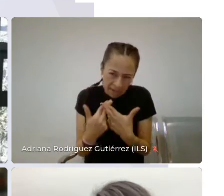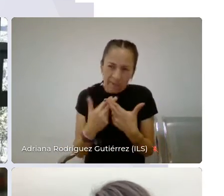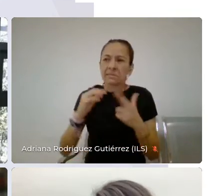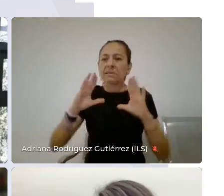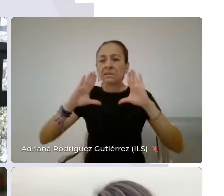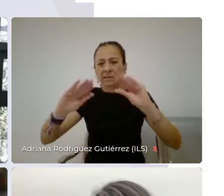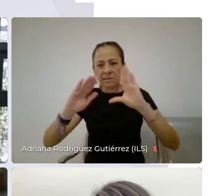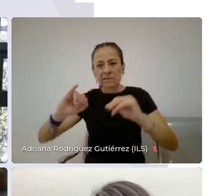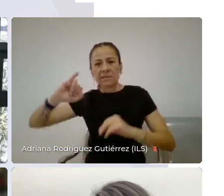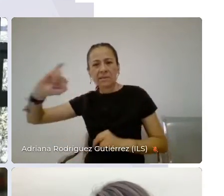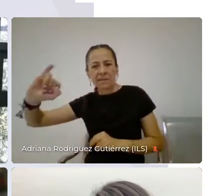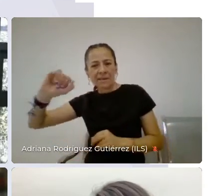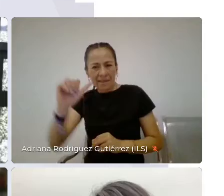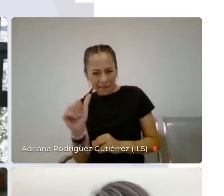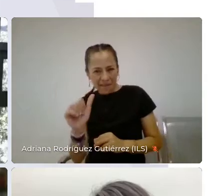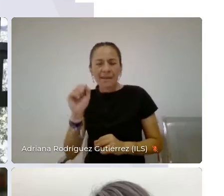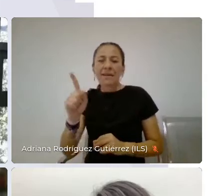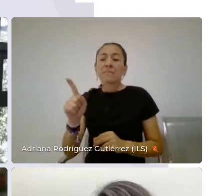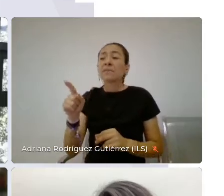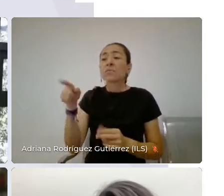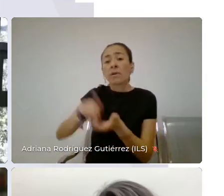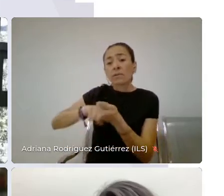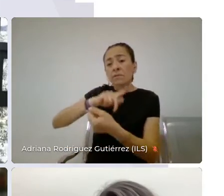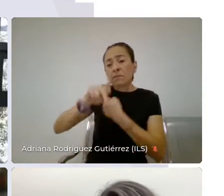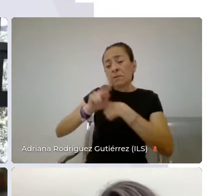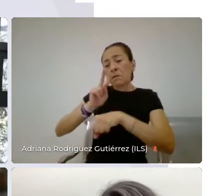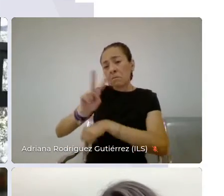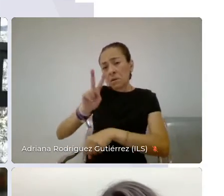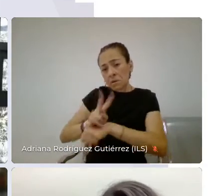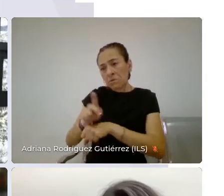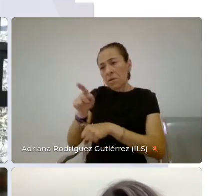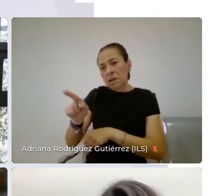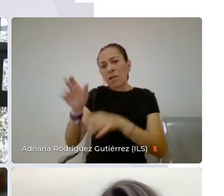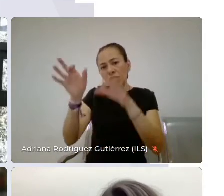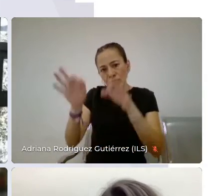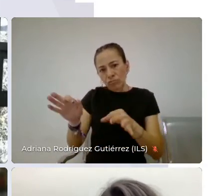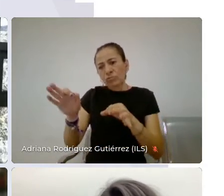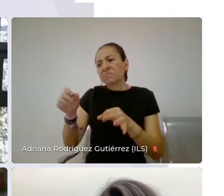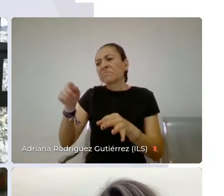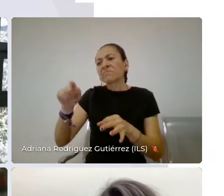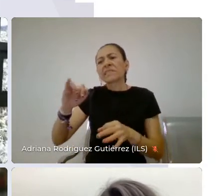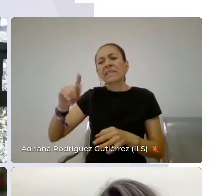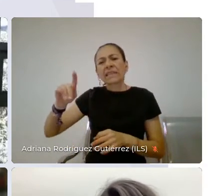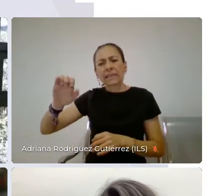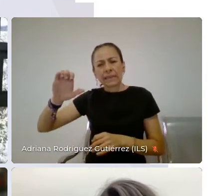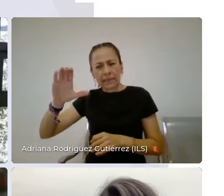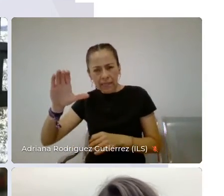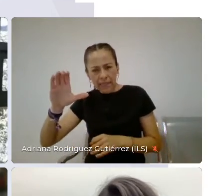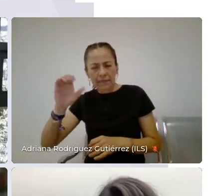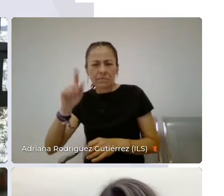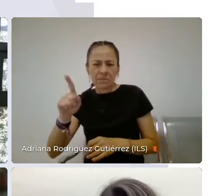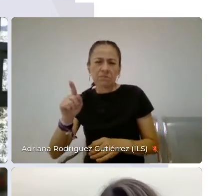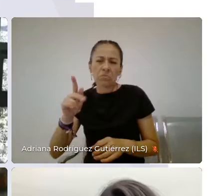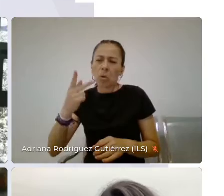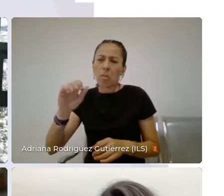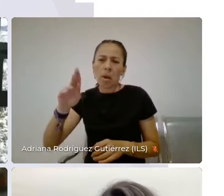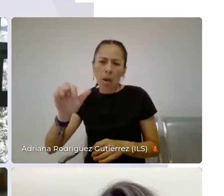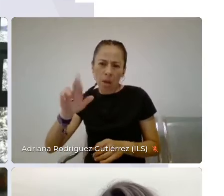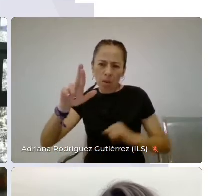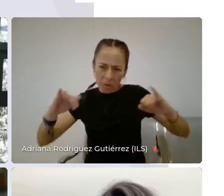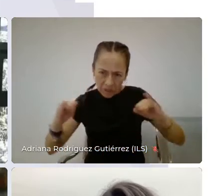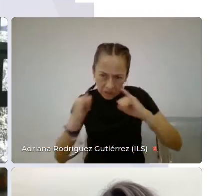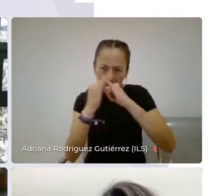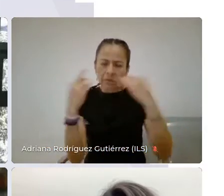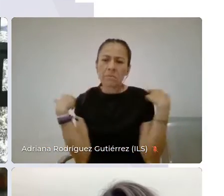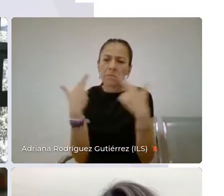en Technovation Girls Venezuela, Venezolanas InTech, Caracas Founder Institute, profesora